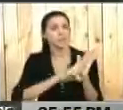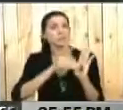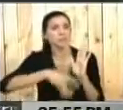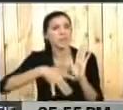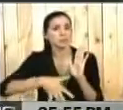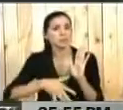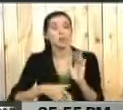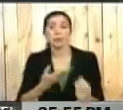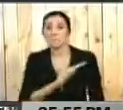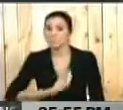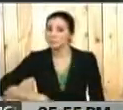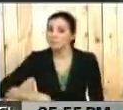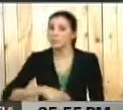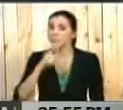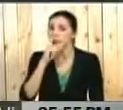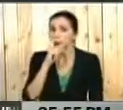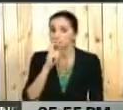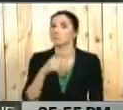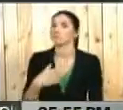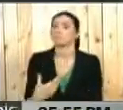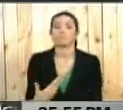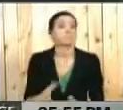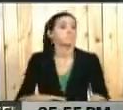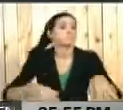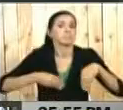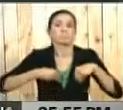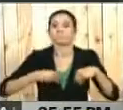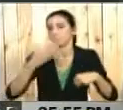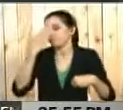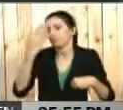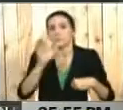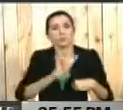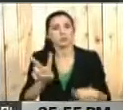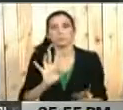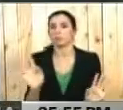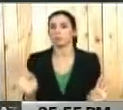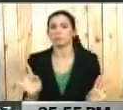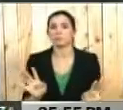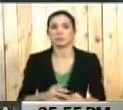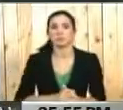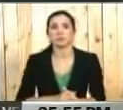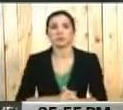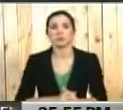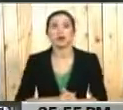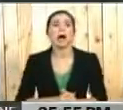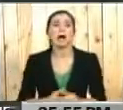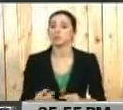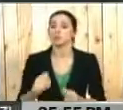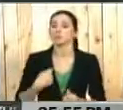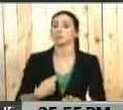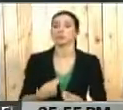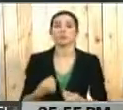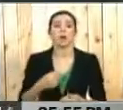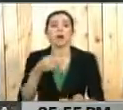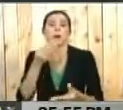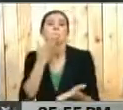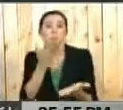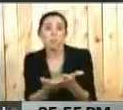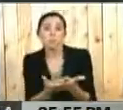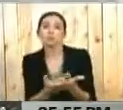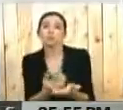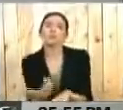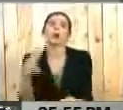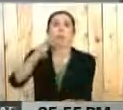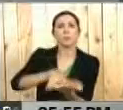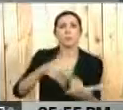tendrá que el presidente Maduro responder ante el país, porque eso es cobrar y darse el vuelto. Y esto no es la bodega